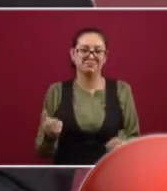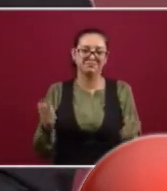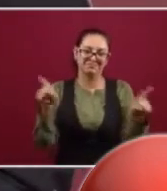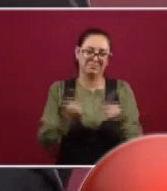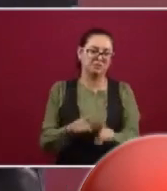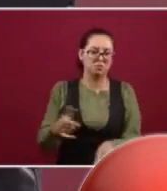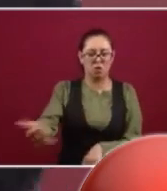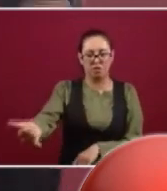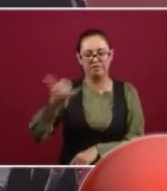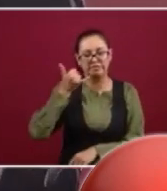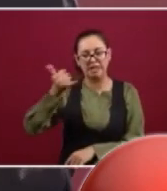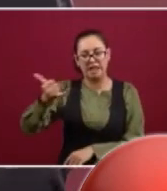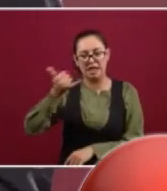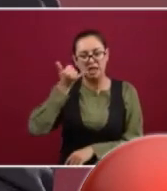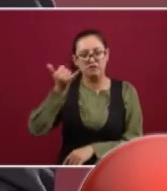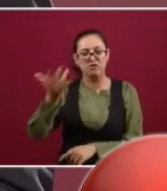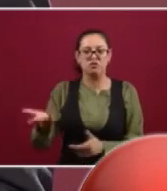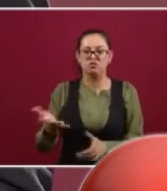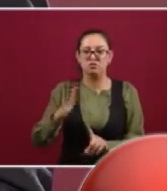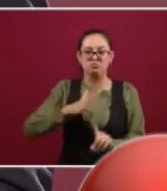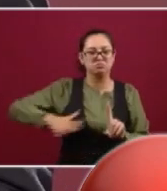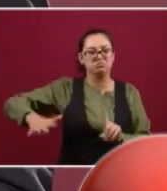y la sonorización